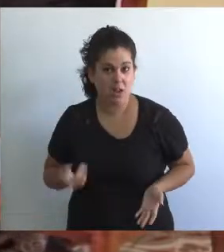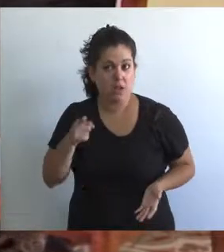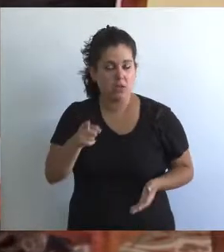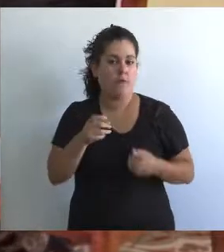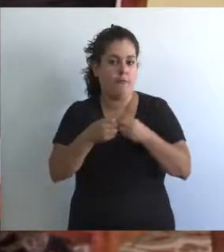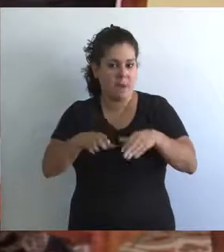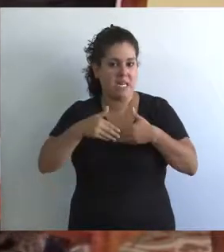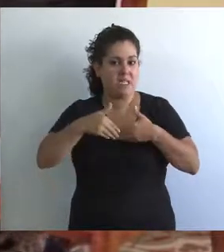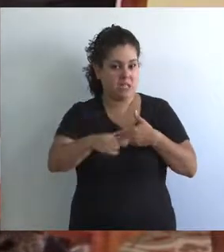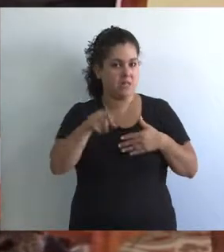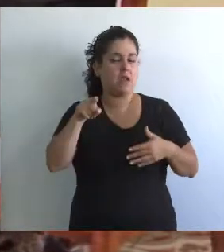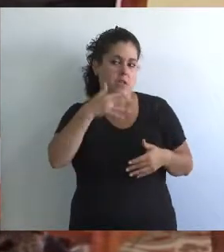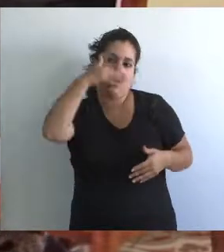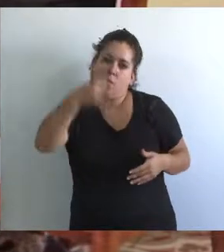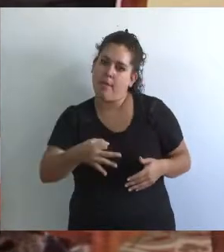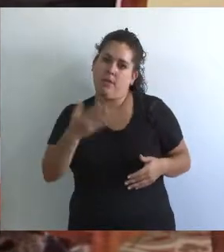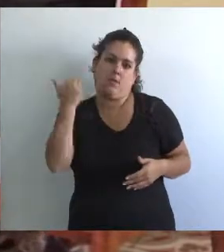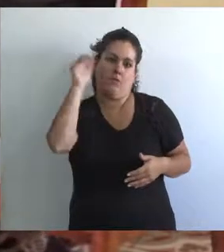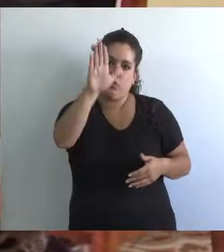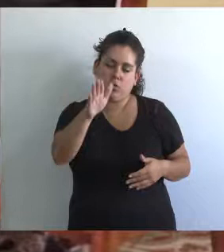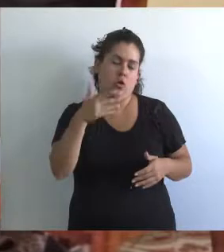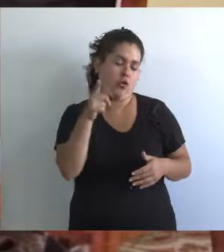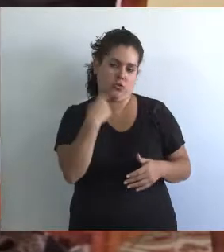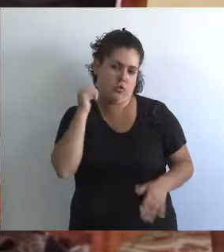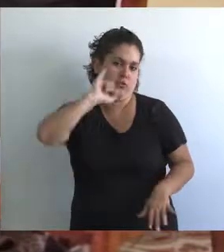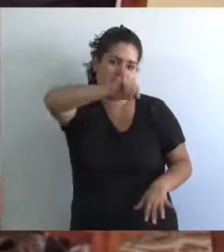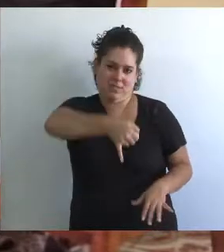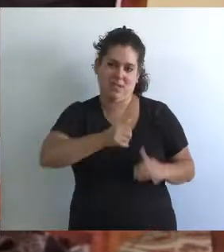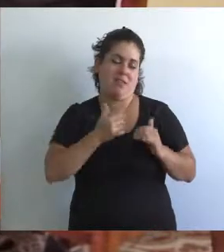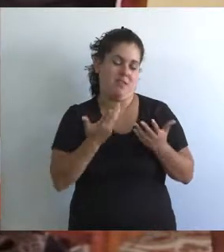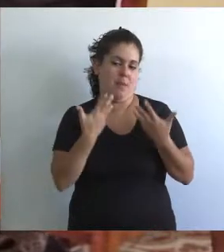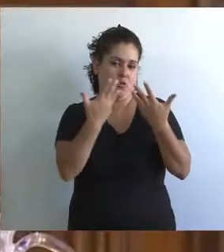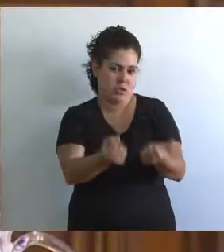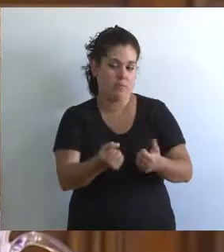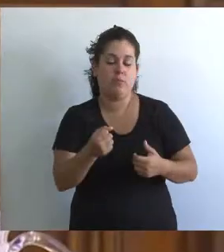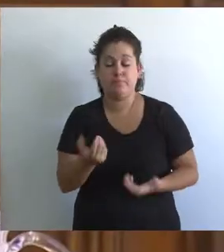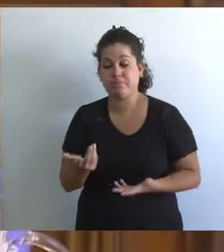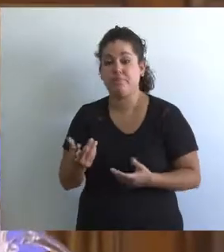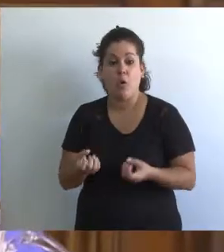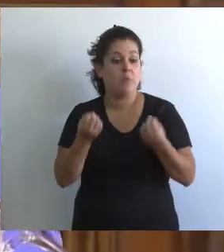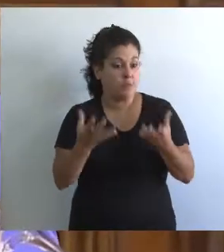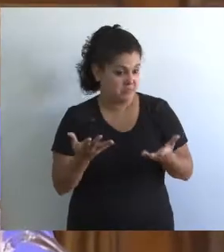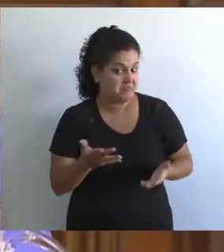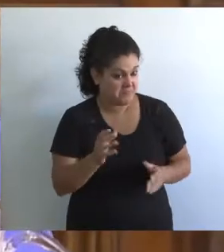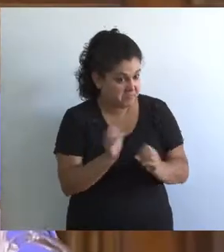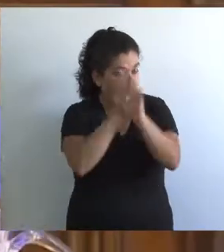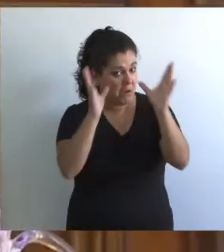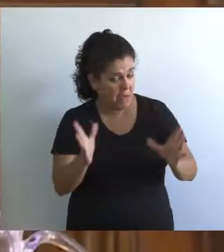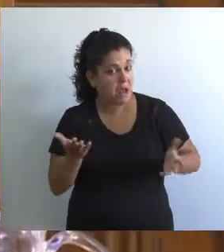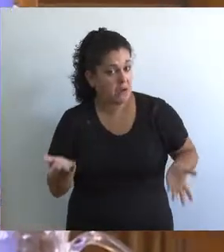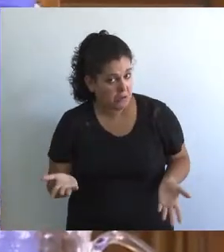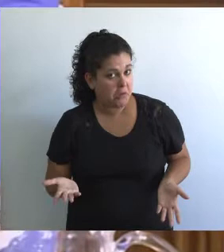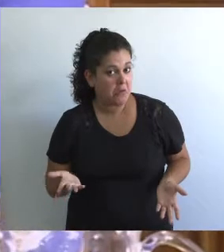muy buena iniciativa y que seguramente la vamos a acompañar. Bueno, por supuesto que ha quedado